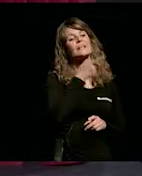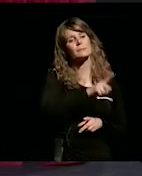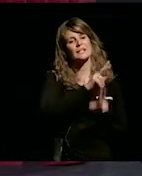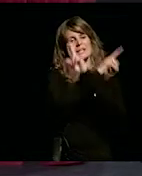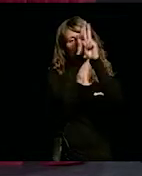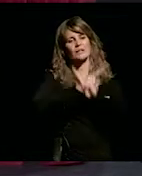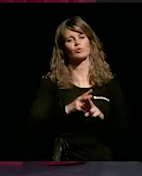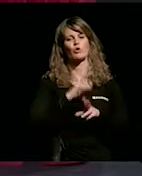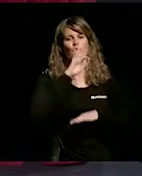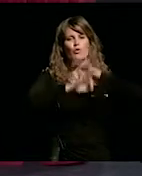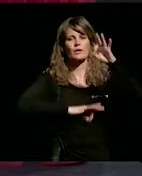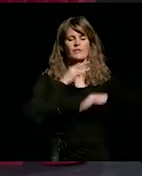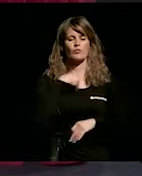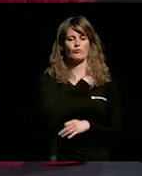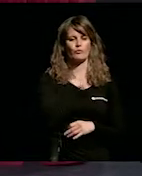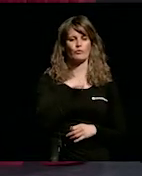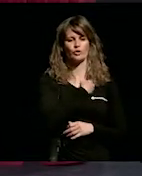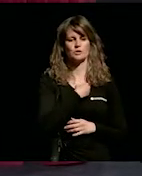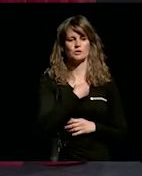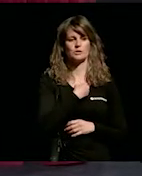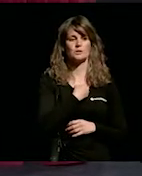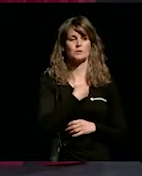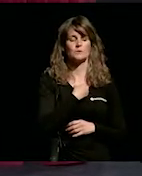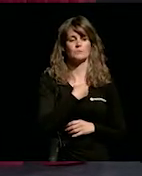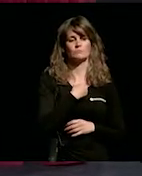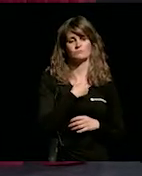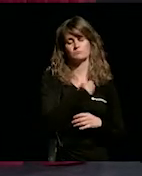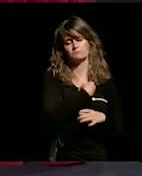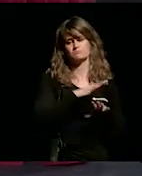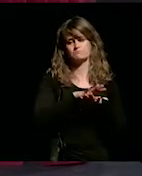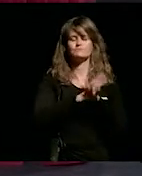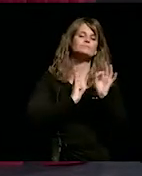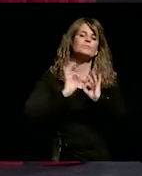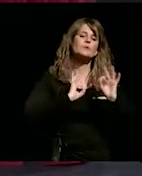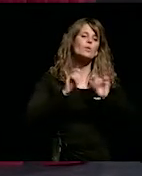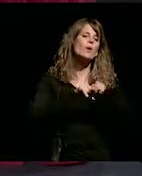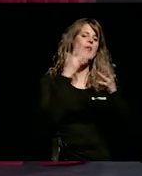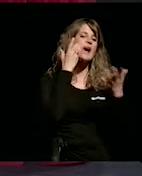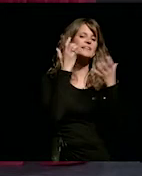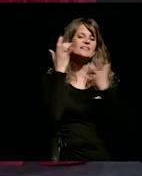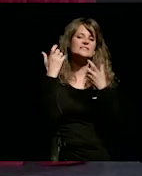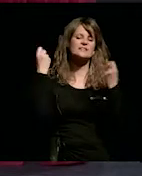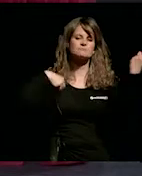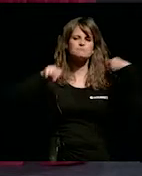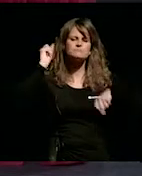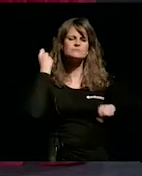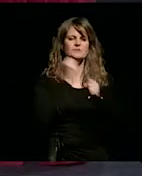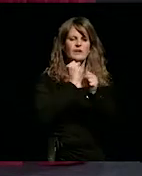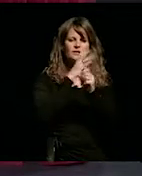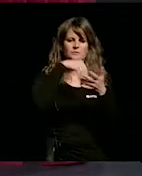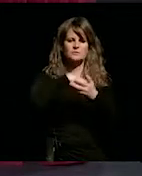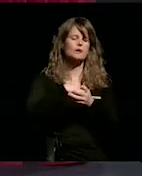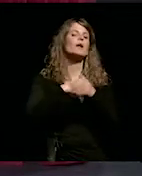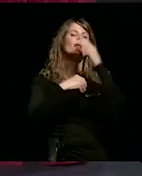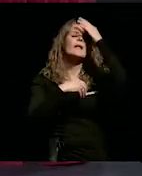internacional organizando funciones y permitiendo a estos artistas trabajar con esos distintos orígenes. SerpiU son el